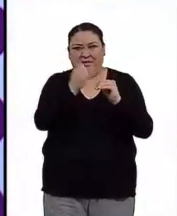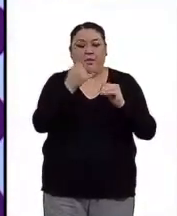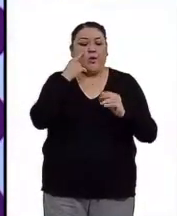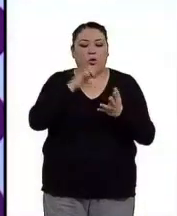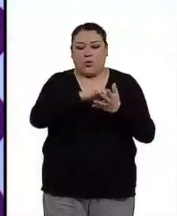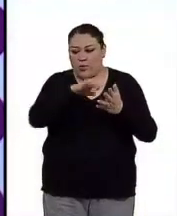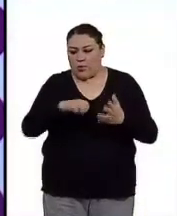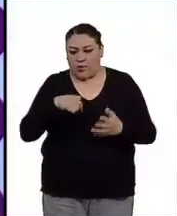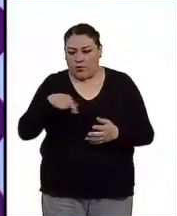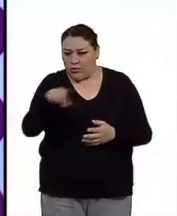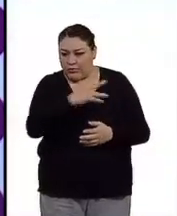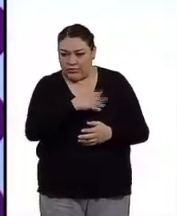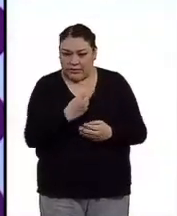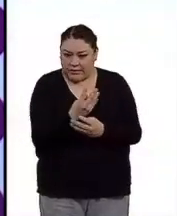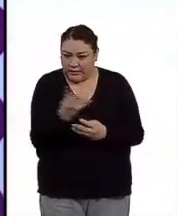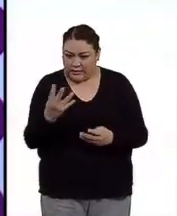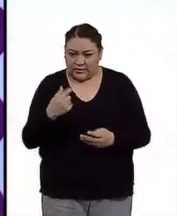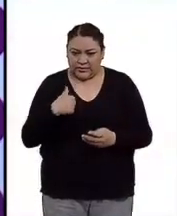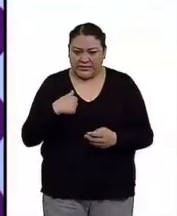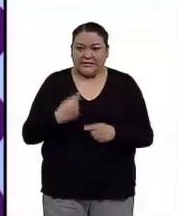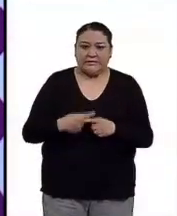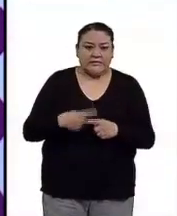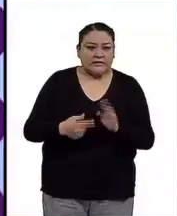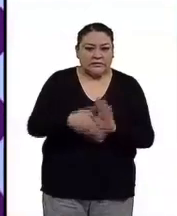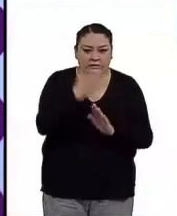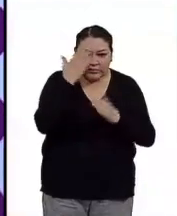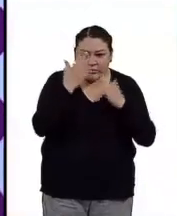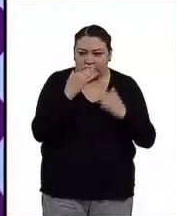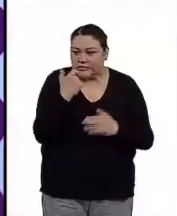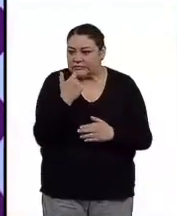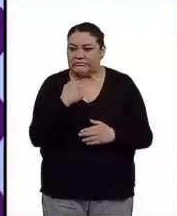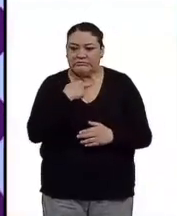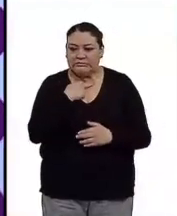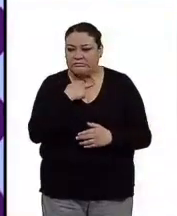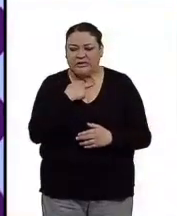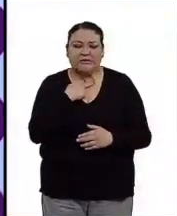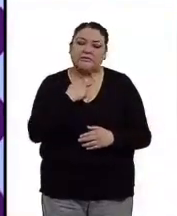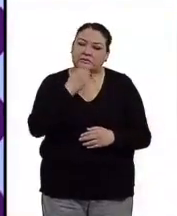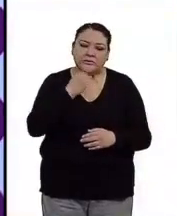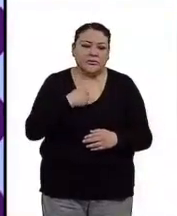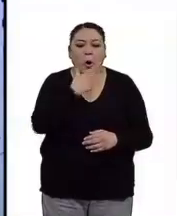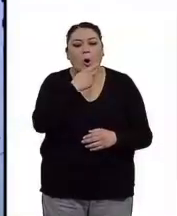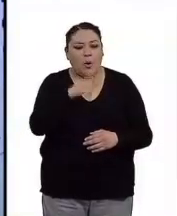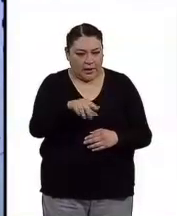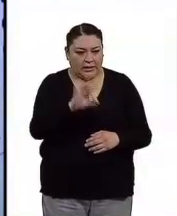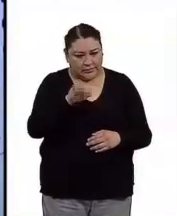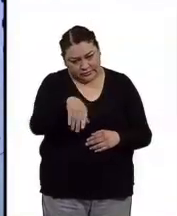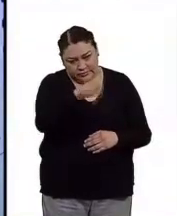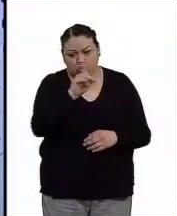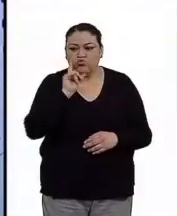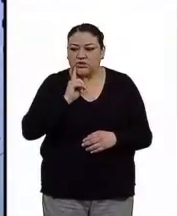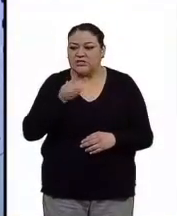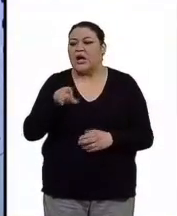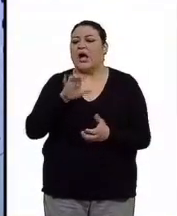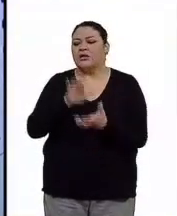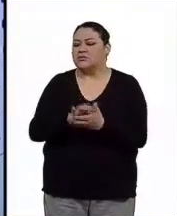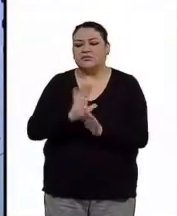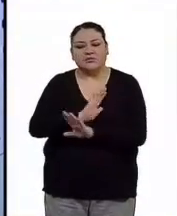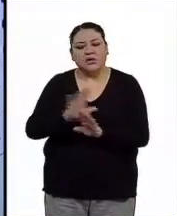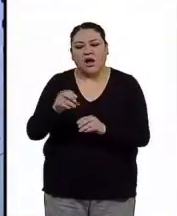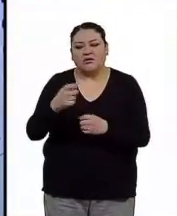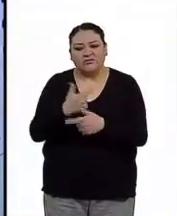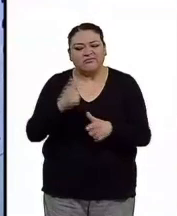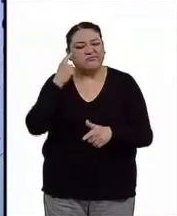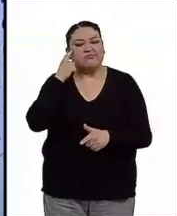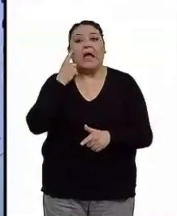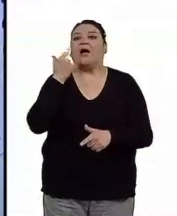hijos puede estudiar, ¿a quién vamos a mandar a estudiar? Al hombre, ¿no? Porque dices, bueno, la mujer se va a casar, ¿no? Entonces, estas cuestiones de género yo creo que son